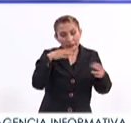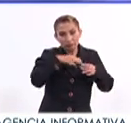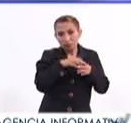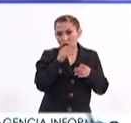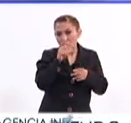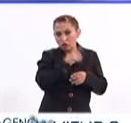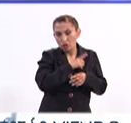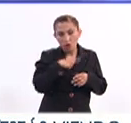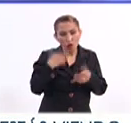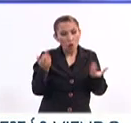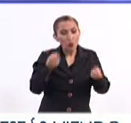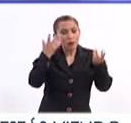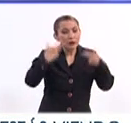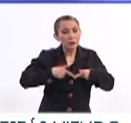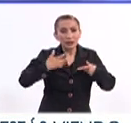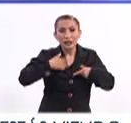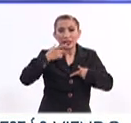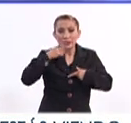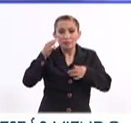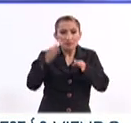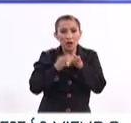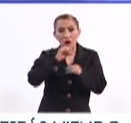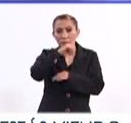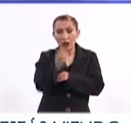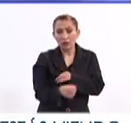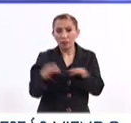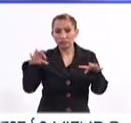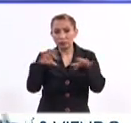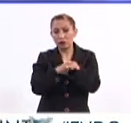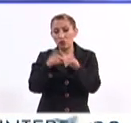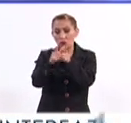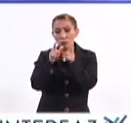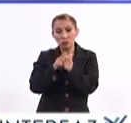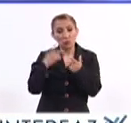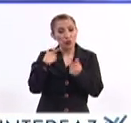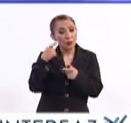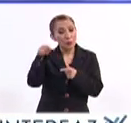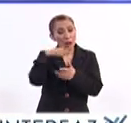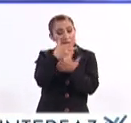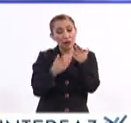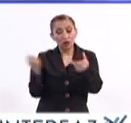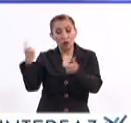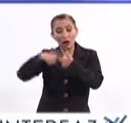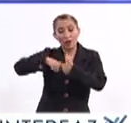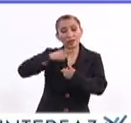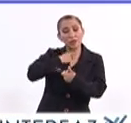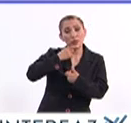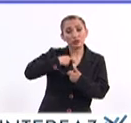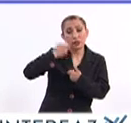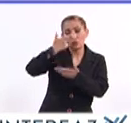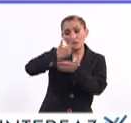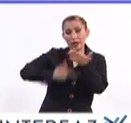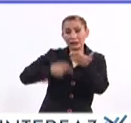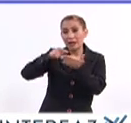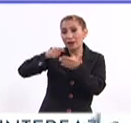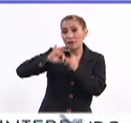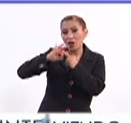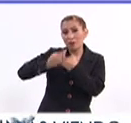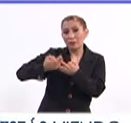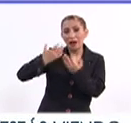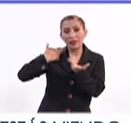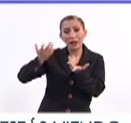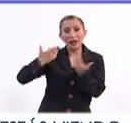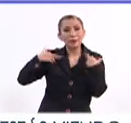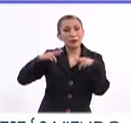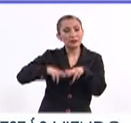no solamente una cuota y acción afirmativa obligatoria y vinculante a los partidos políticos para que registren una diputación en su lista del modelo que le llaman